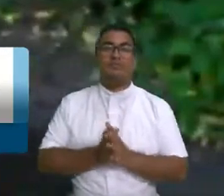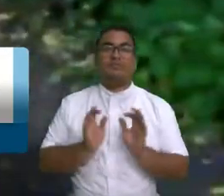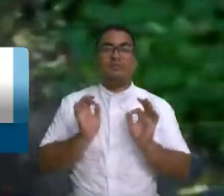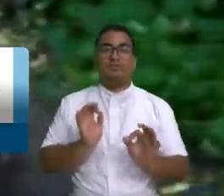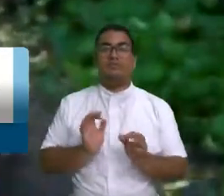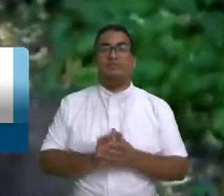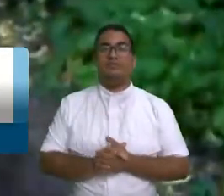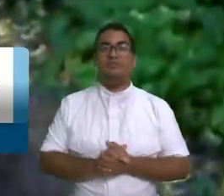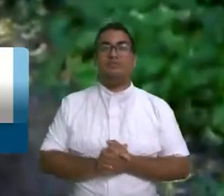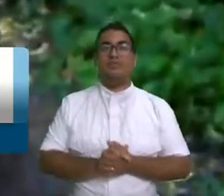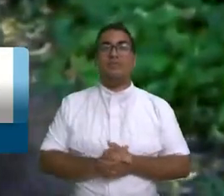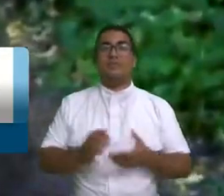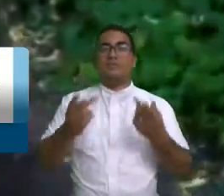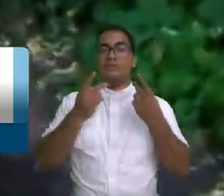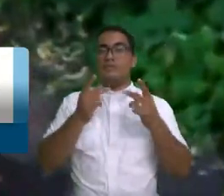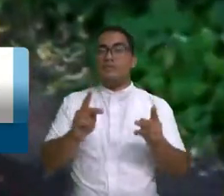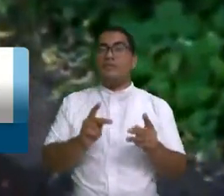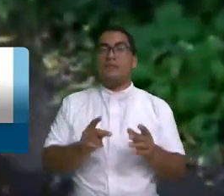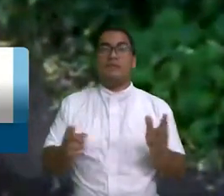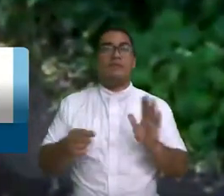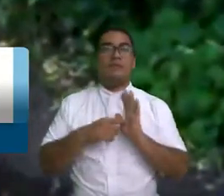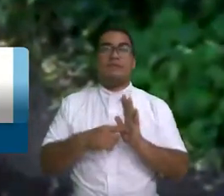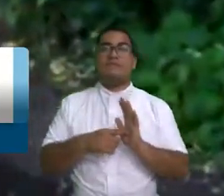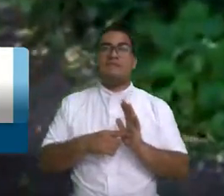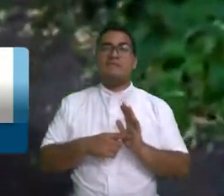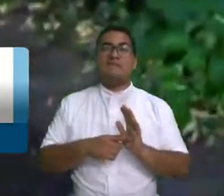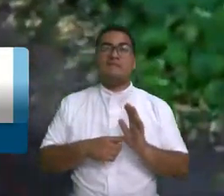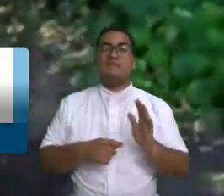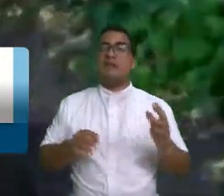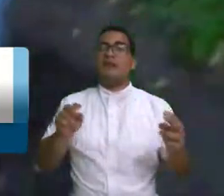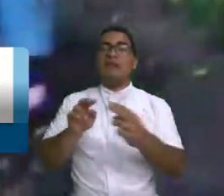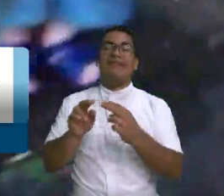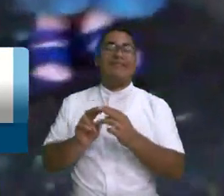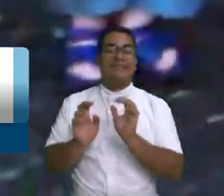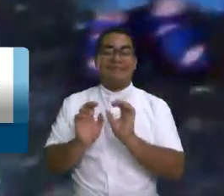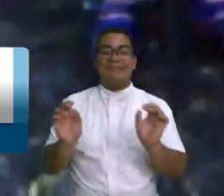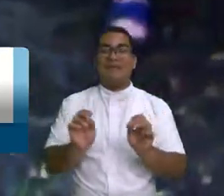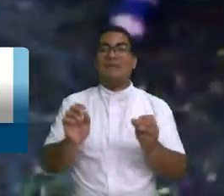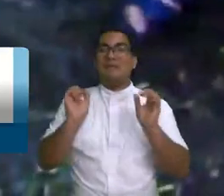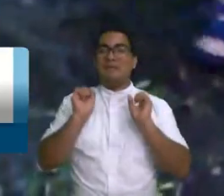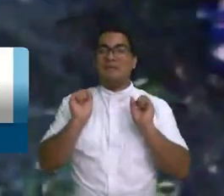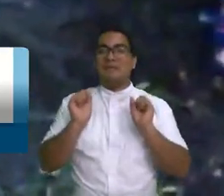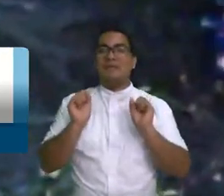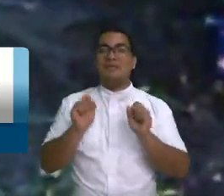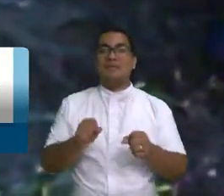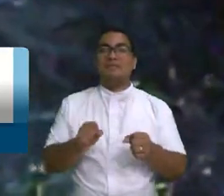técnica, pero cuando no tengo mucha manipulación, entonces podemos de manera periódica